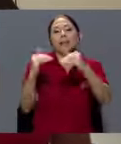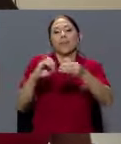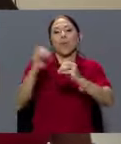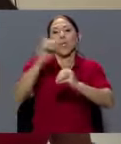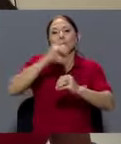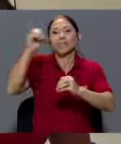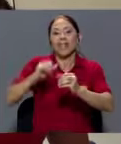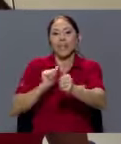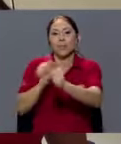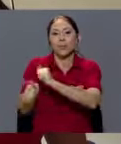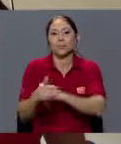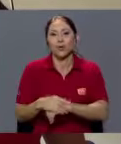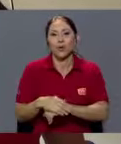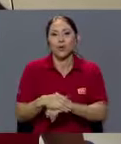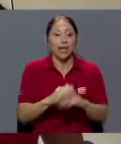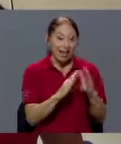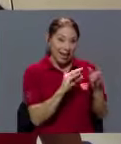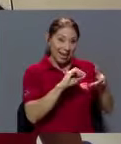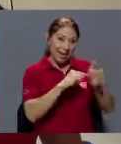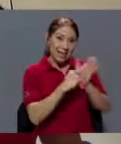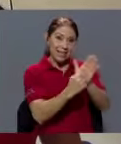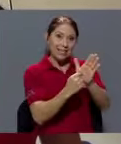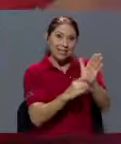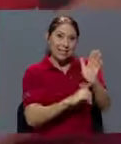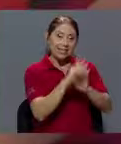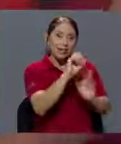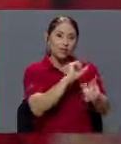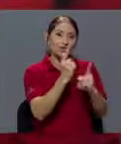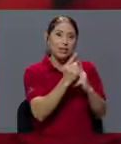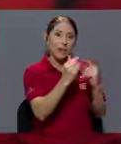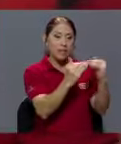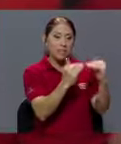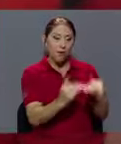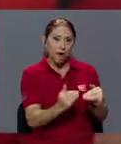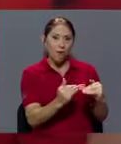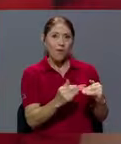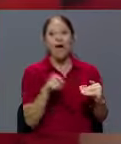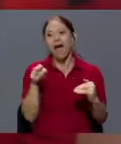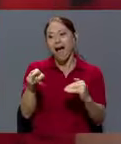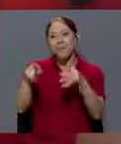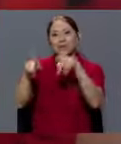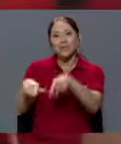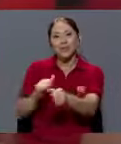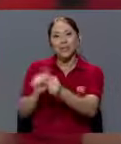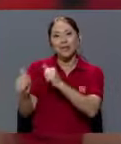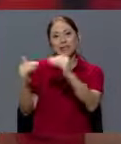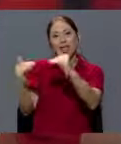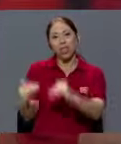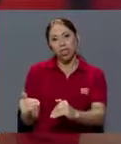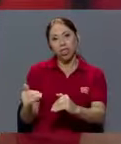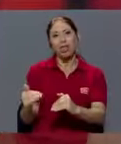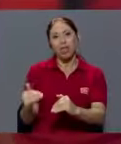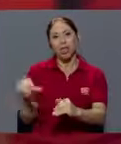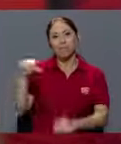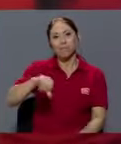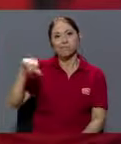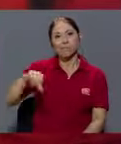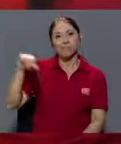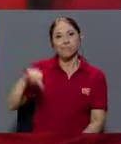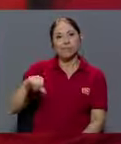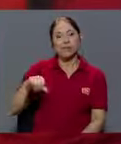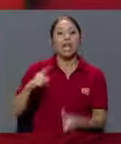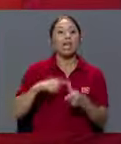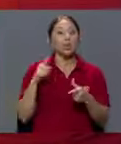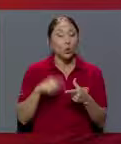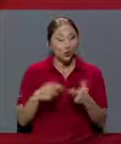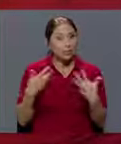caso inverso, ¿verdad? Entre más bajo es el índice de desarrollo social, menor porcentaje de aprobación, o sea, hay un nivel mayor de aplazamiento en las